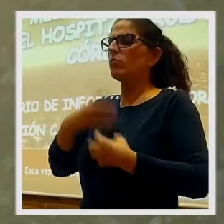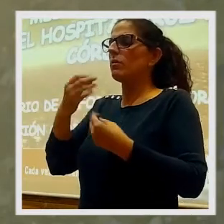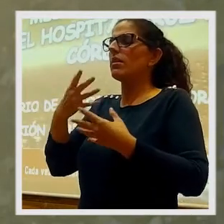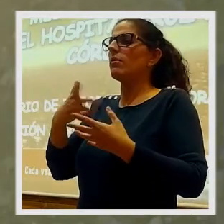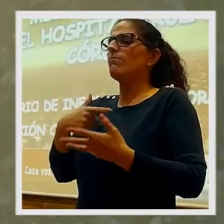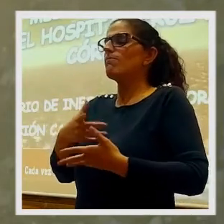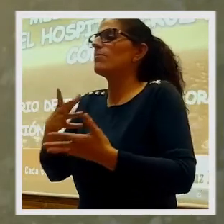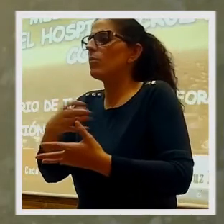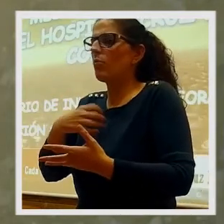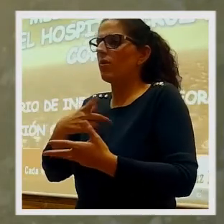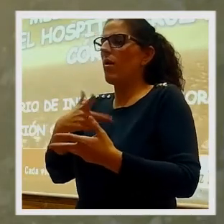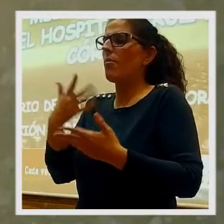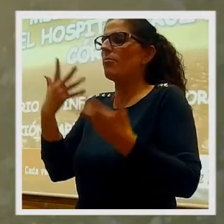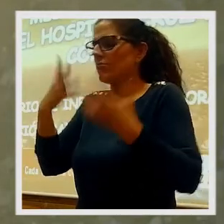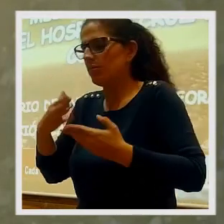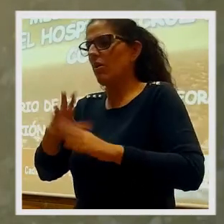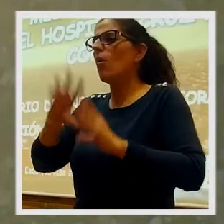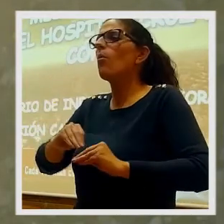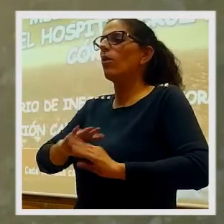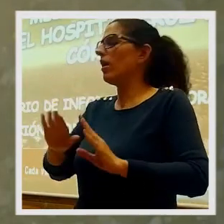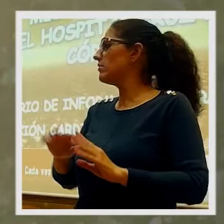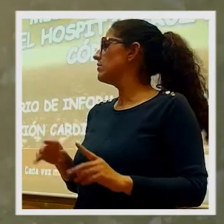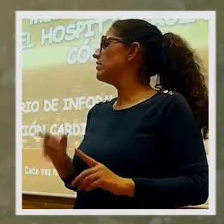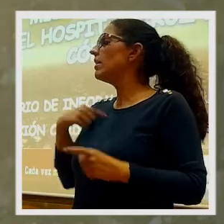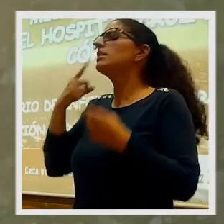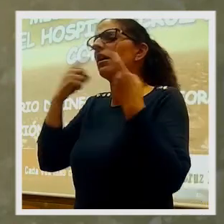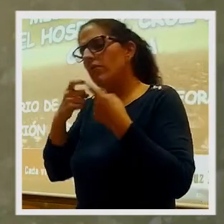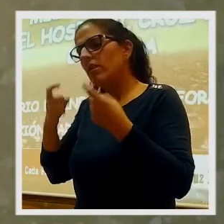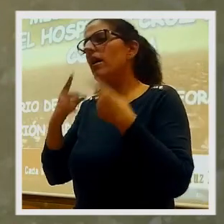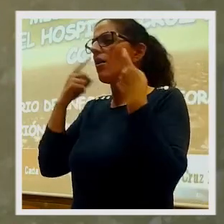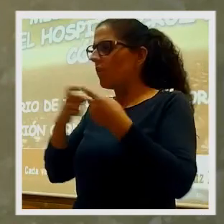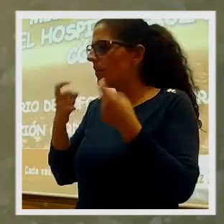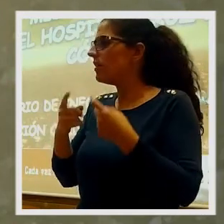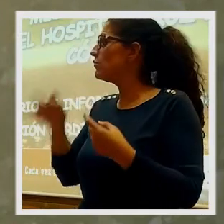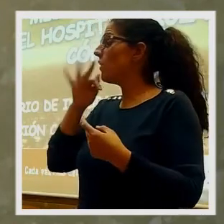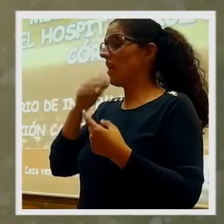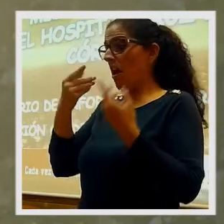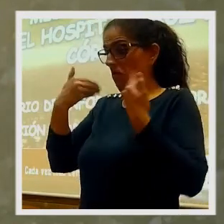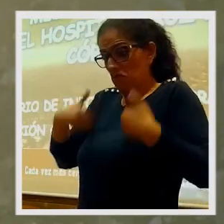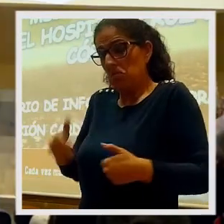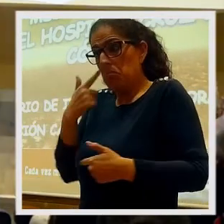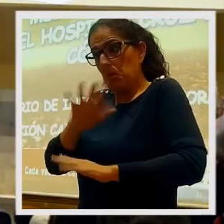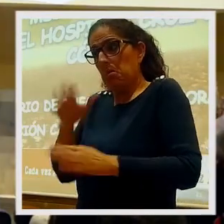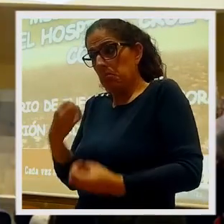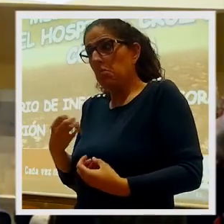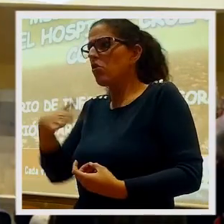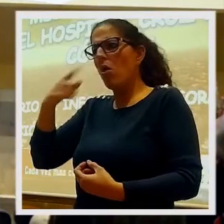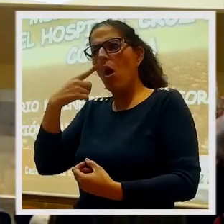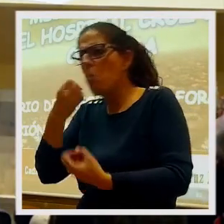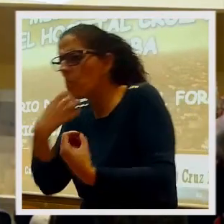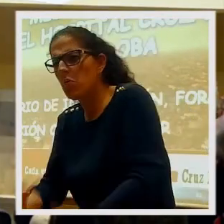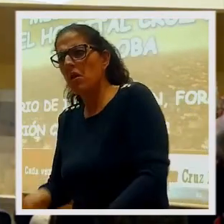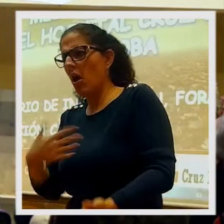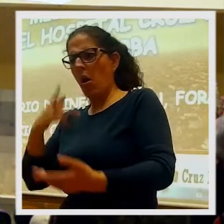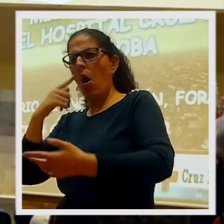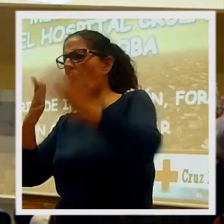veces, que me limita y que tengo que luchar porque eso no pase. Y todavía, a pesar que físicamente me encuentro bien y todos te digan, qué bien